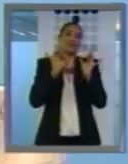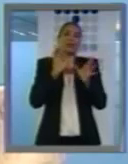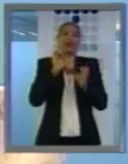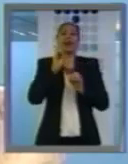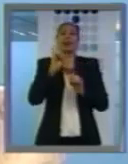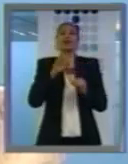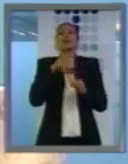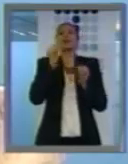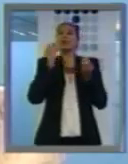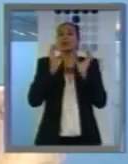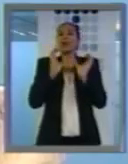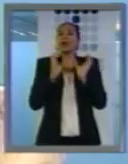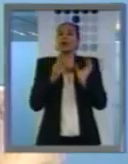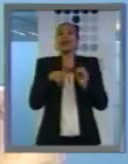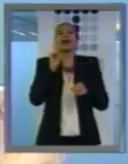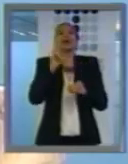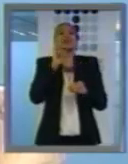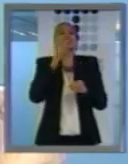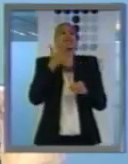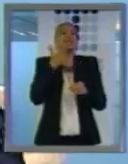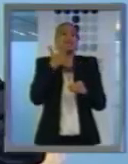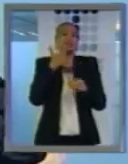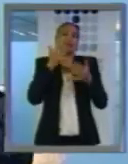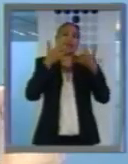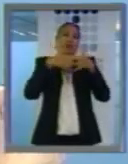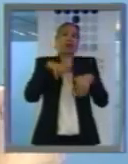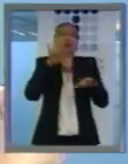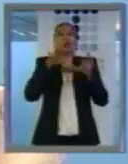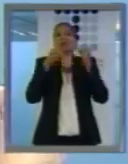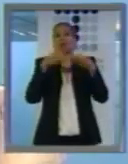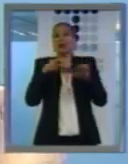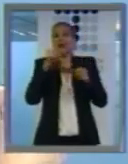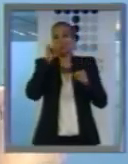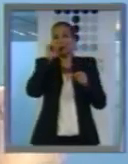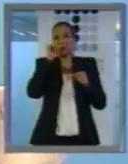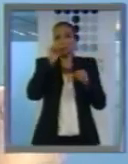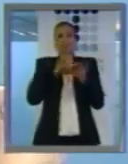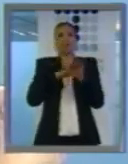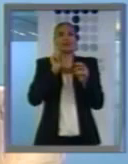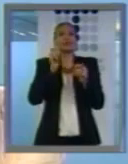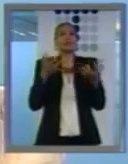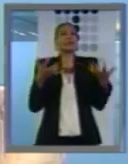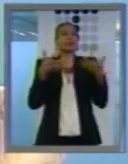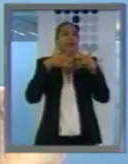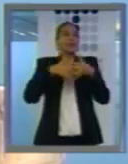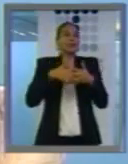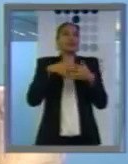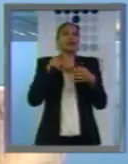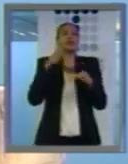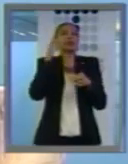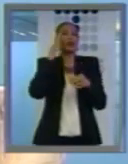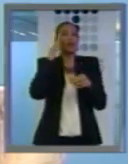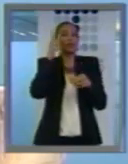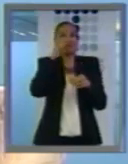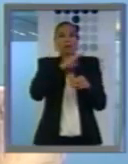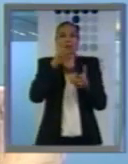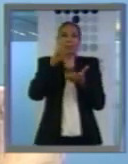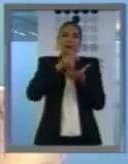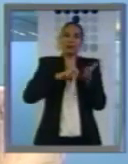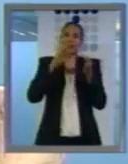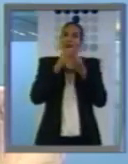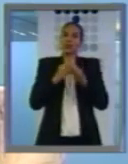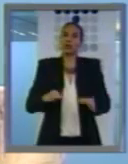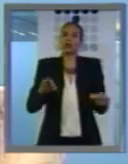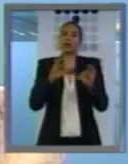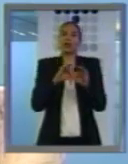que tener cuidado, que funcionan y luego las echamos a perder. Entonces, el acompañamiento y la capacidad de autocorrección es muy